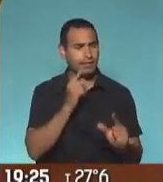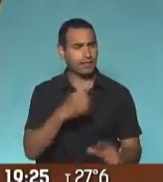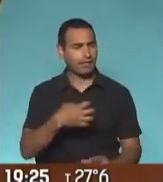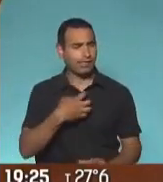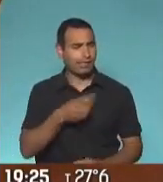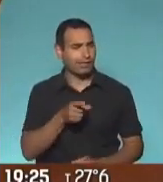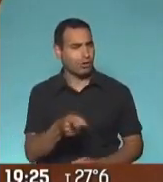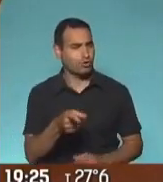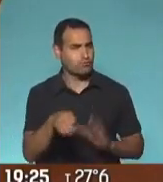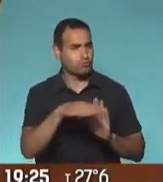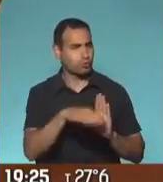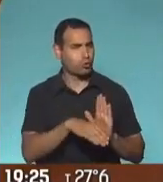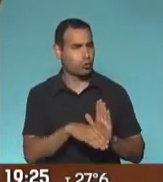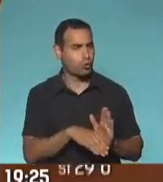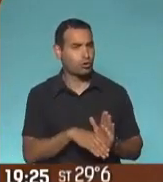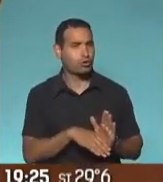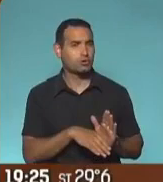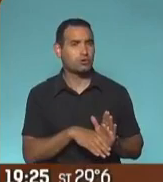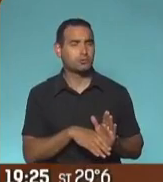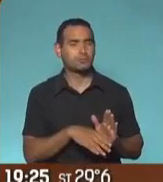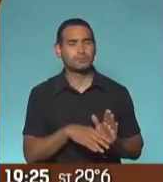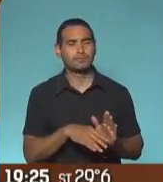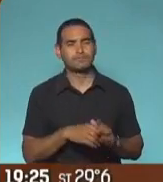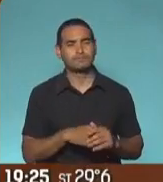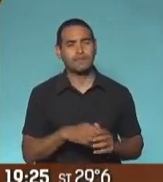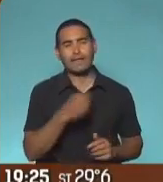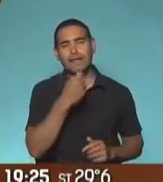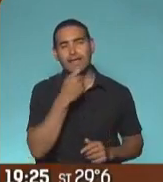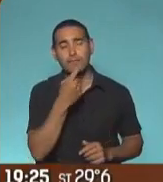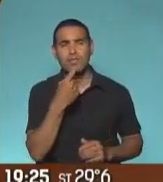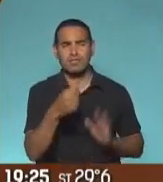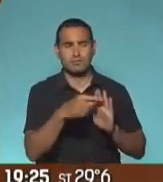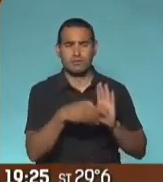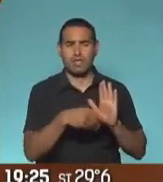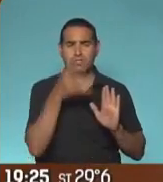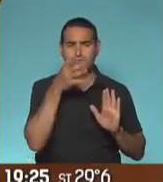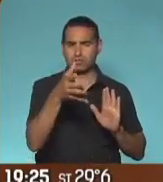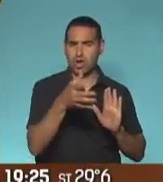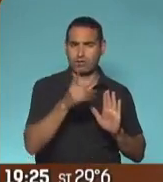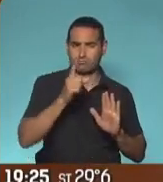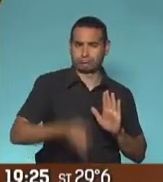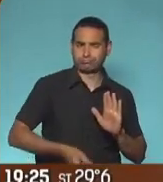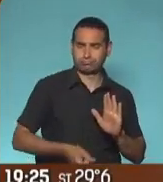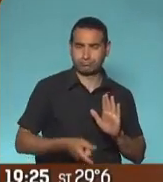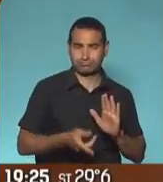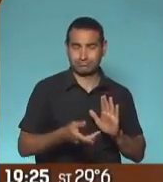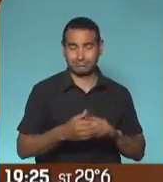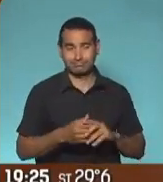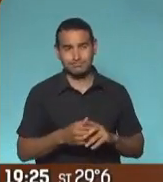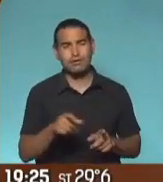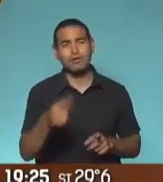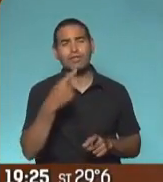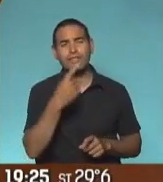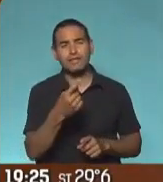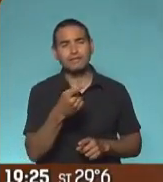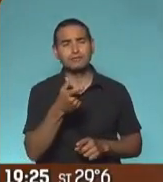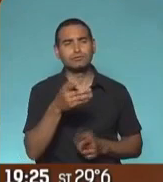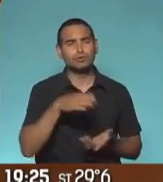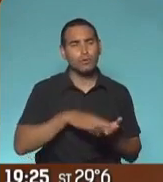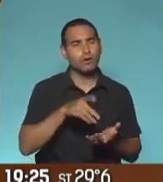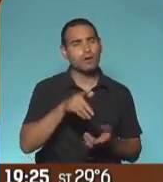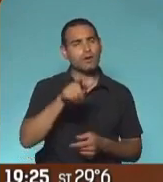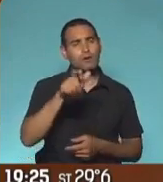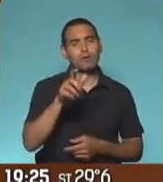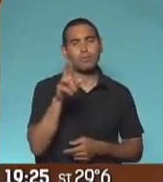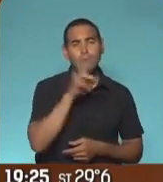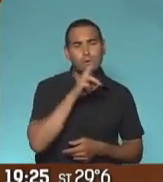al protocolo, como que se excedía, ¿no? Entonces hablaban del consentimiento de